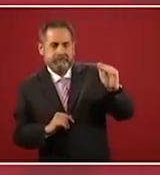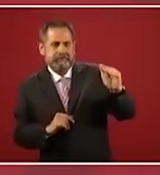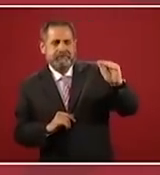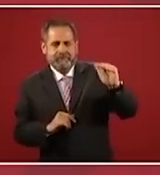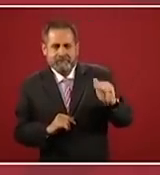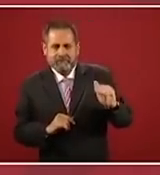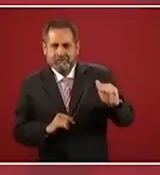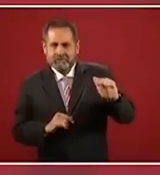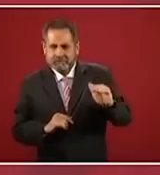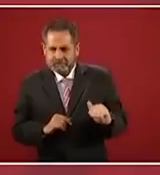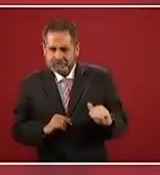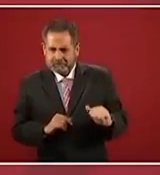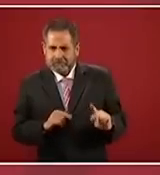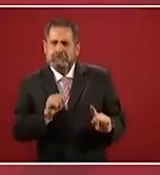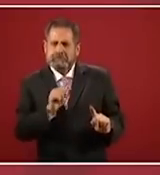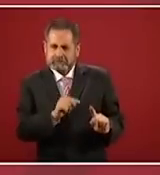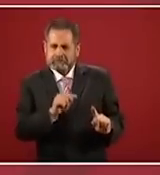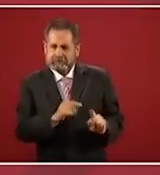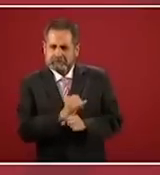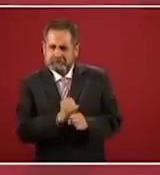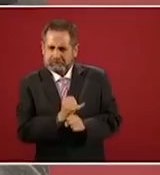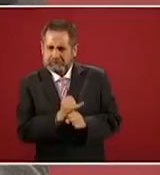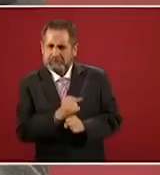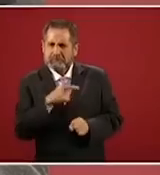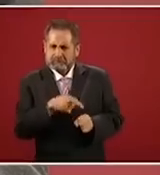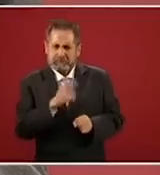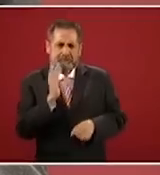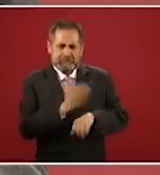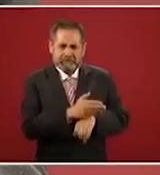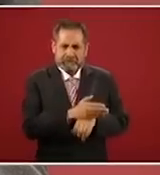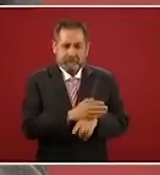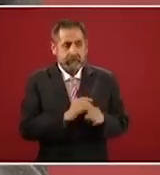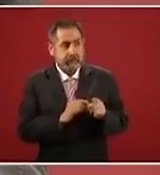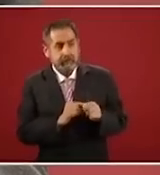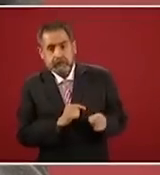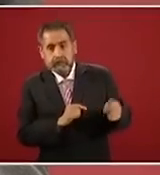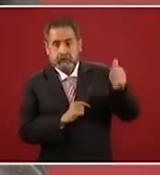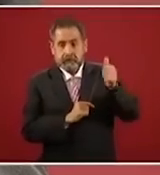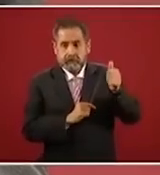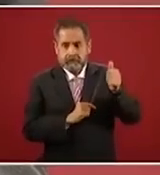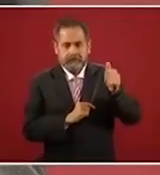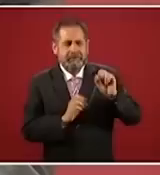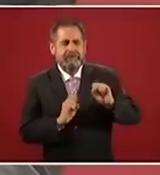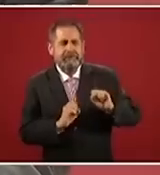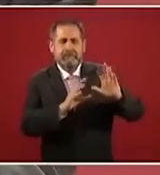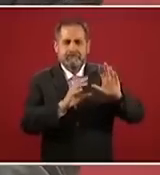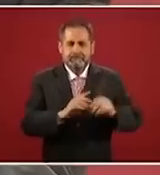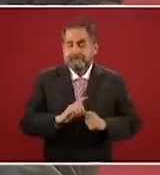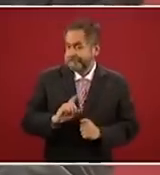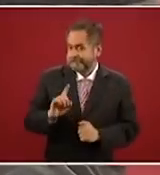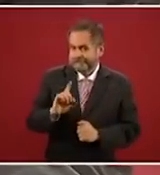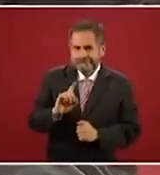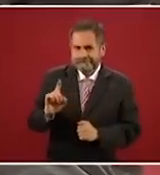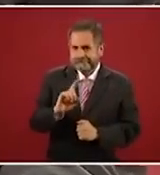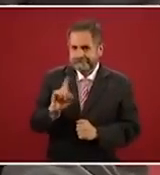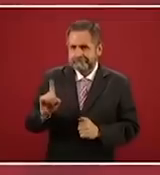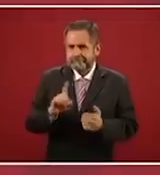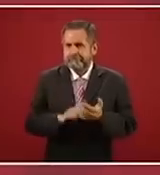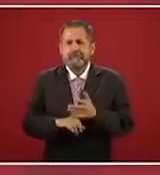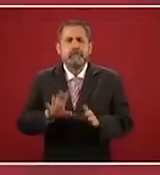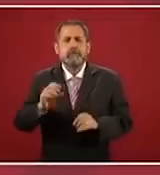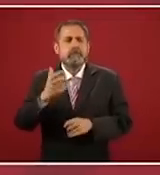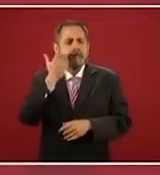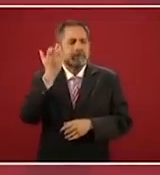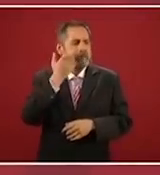desacreditados o los que no tienen tanta influencia o a los que se pueden convertir en chivos